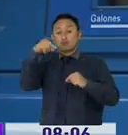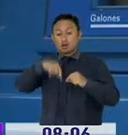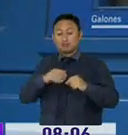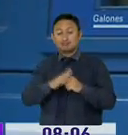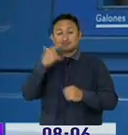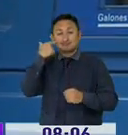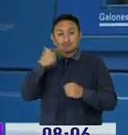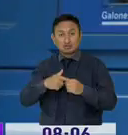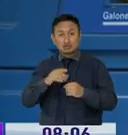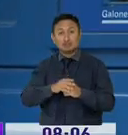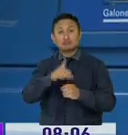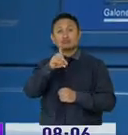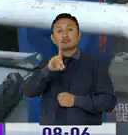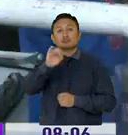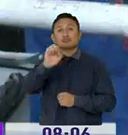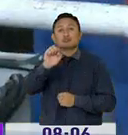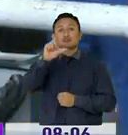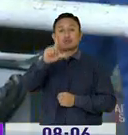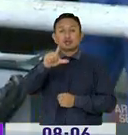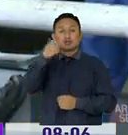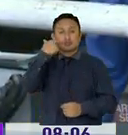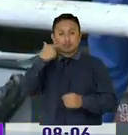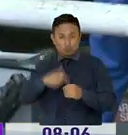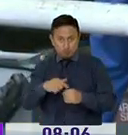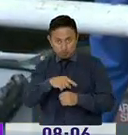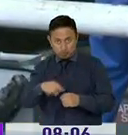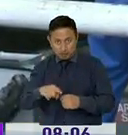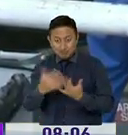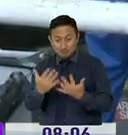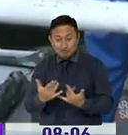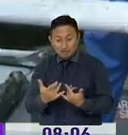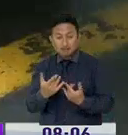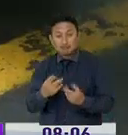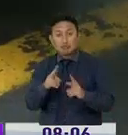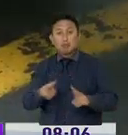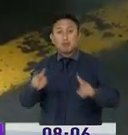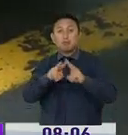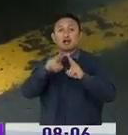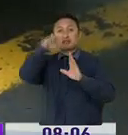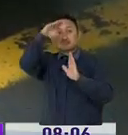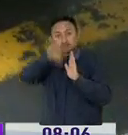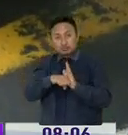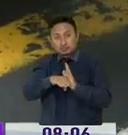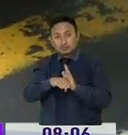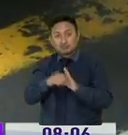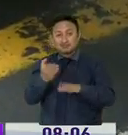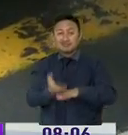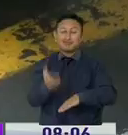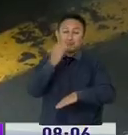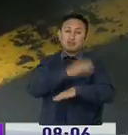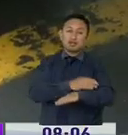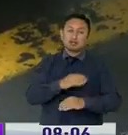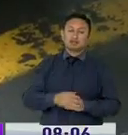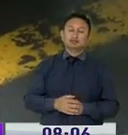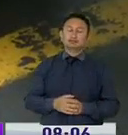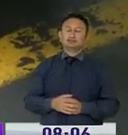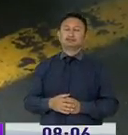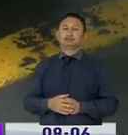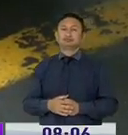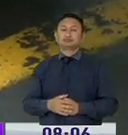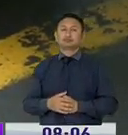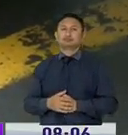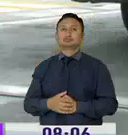gasolinas de extra de copa y diésel hasta que se expide el nuevo decreto ejecutivo vuelven a los precios establecidos antes de la vigencia del decreto